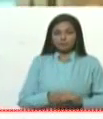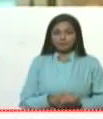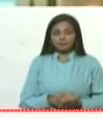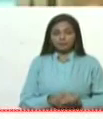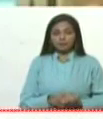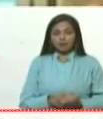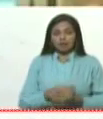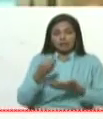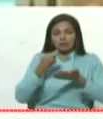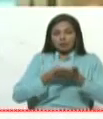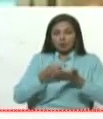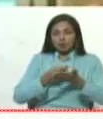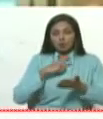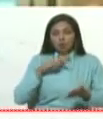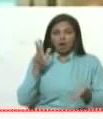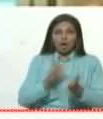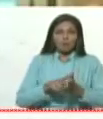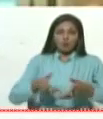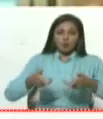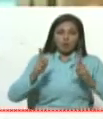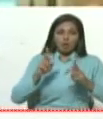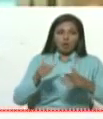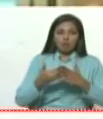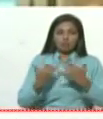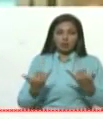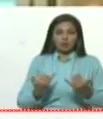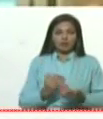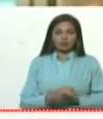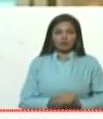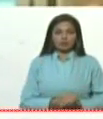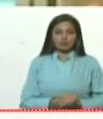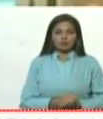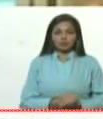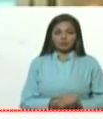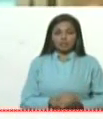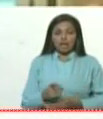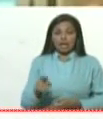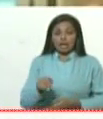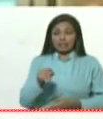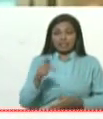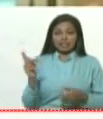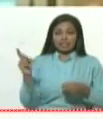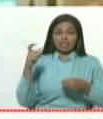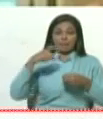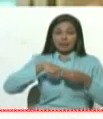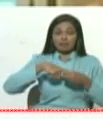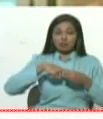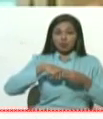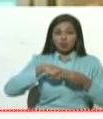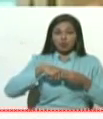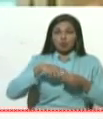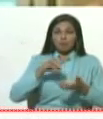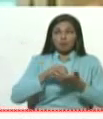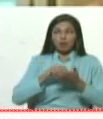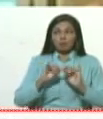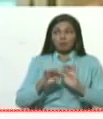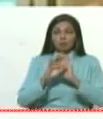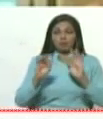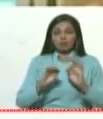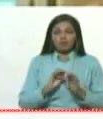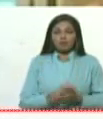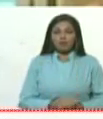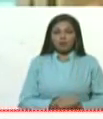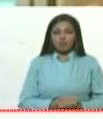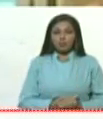los recursos que he aprobado y se van a desembolsar. Esta intervención se realizará con brigadas de mantenimiento de las